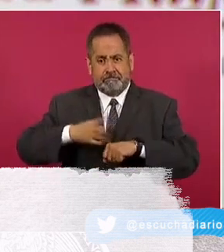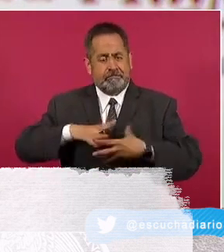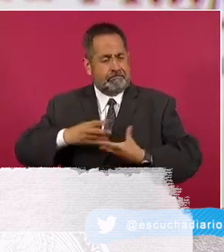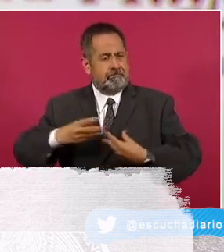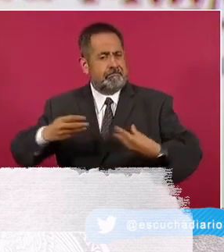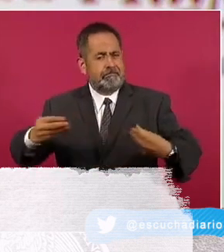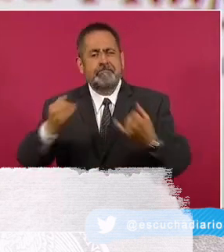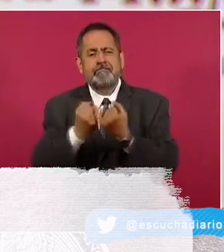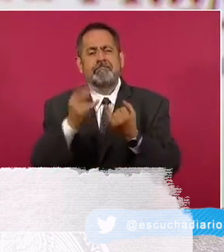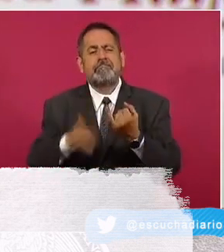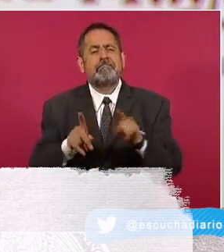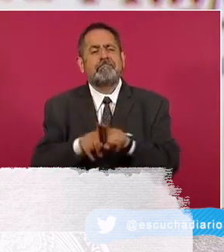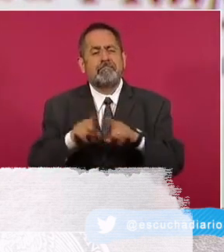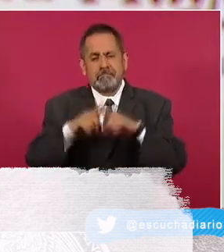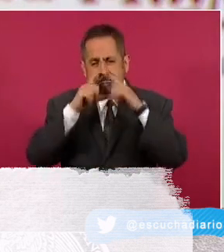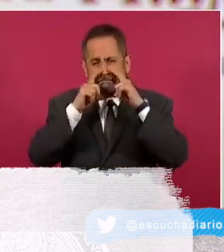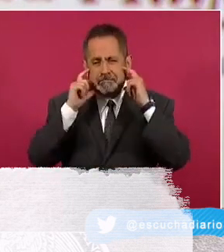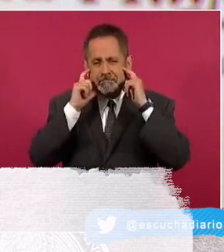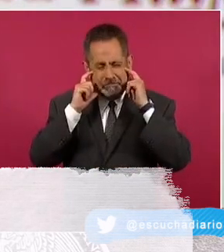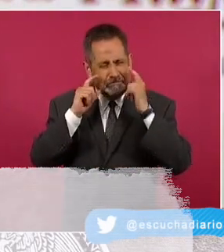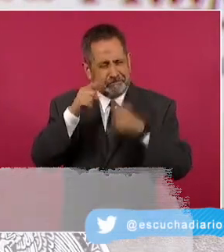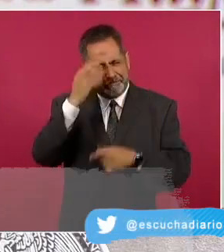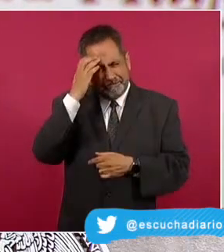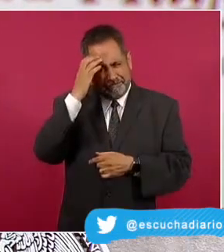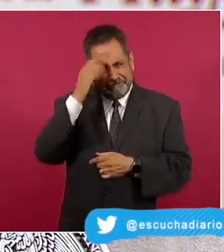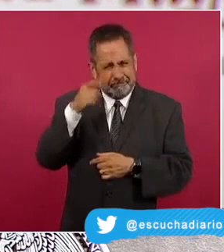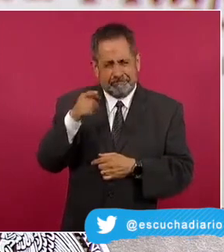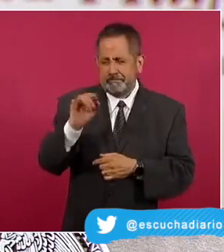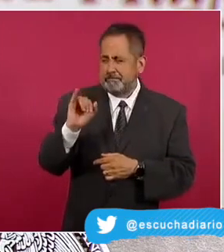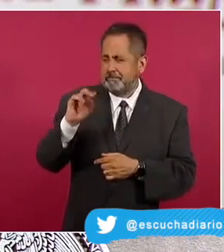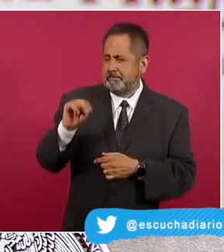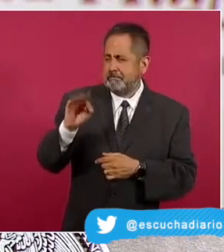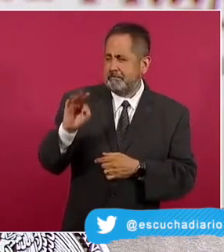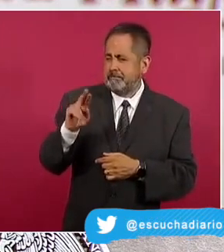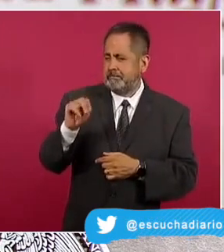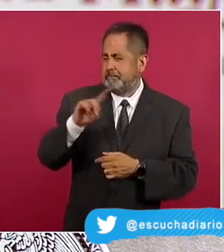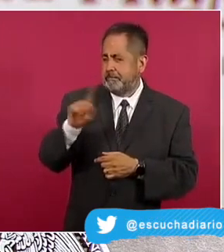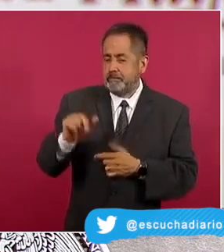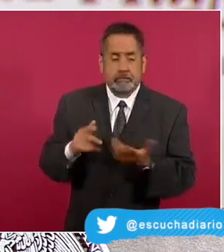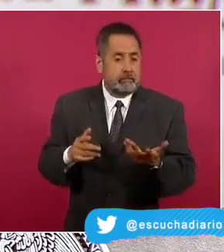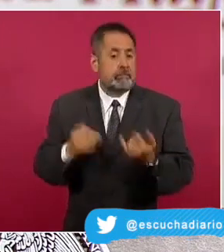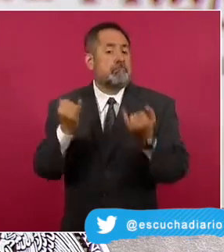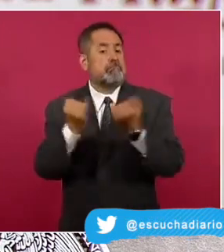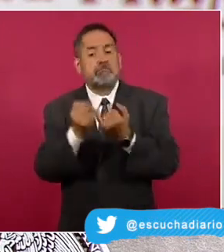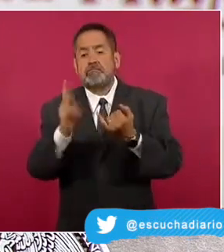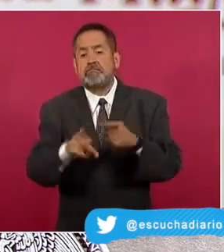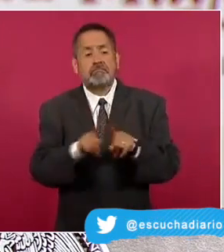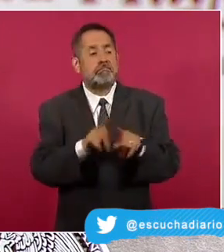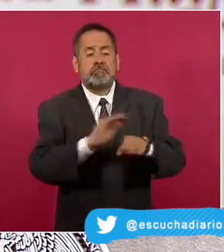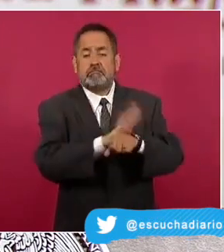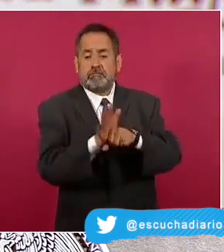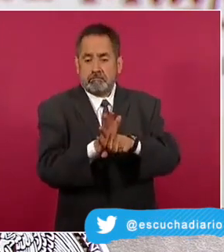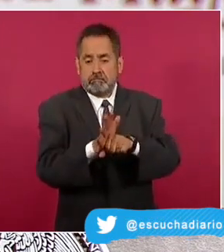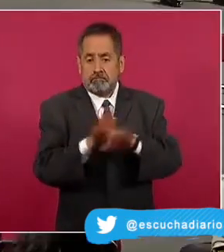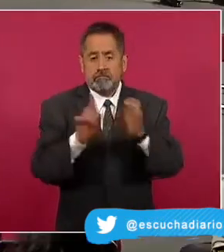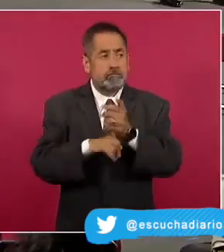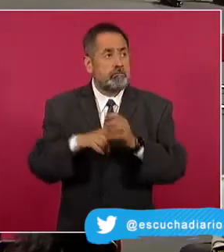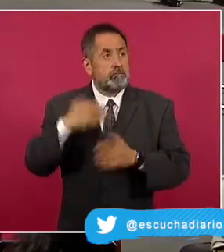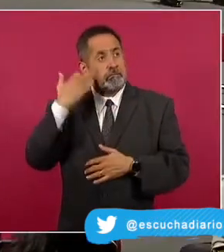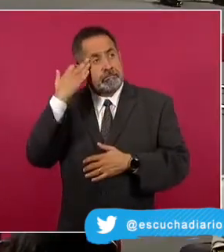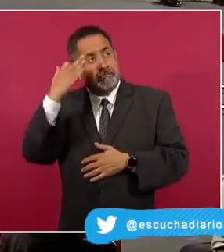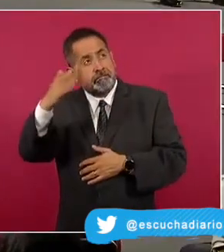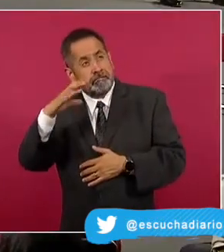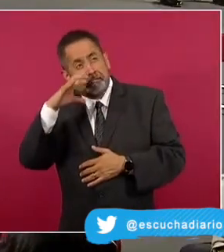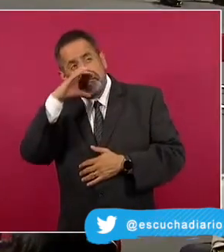entidades federativas concentraron el 65% de todas las personas contagiadas, entre las cuales se encuentra la Ciudad